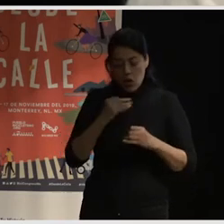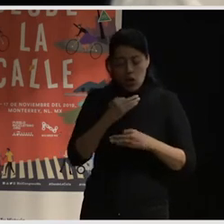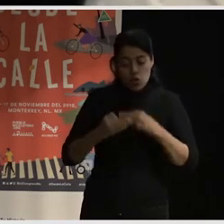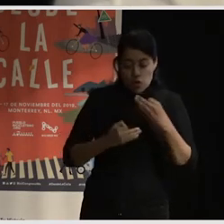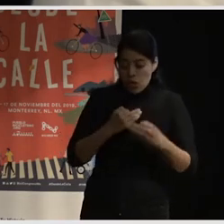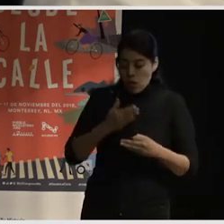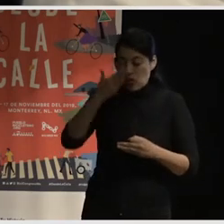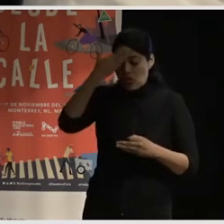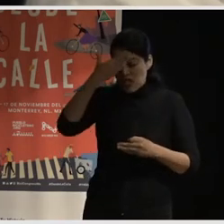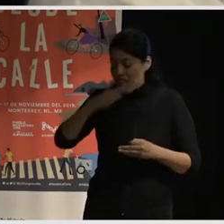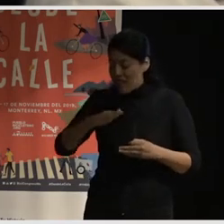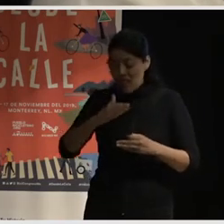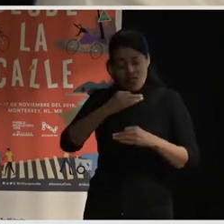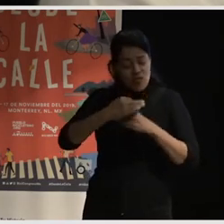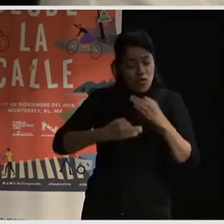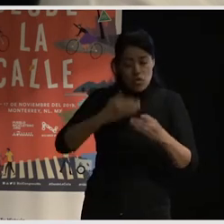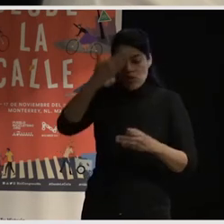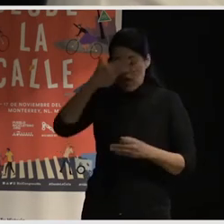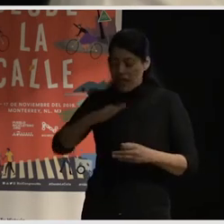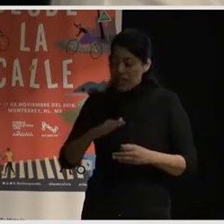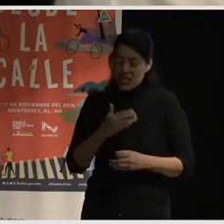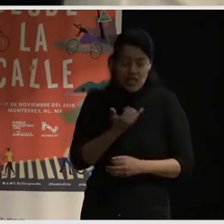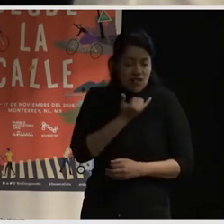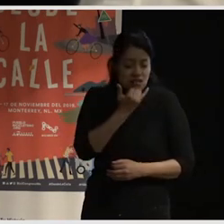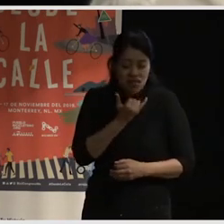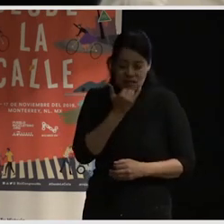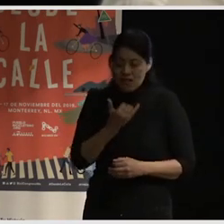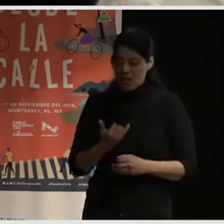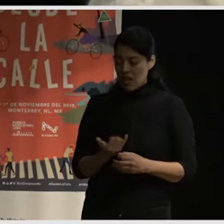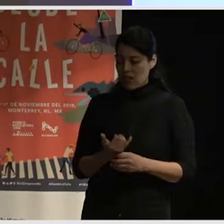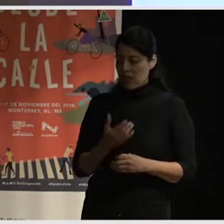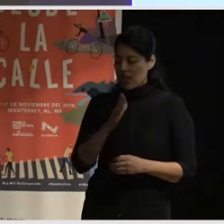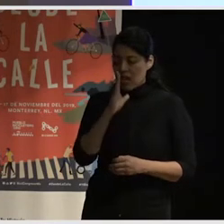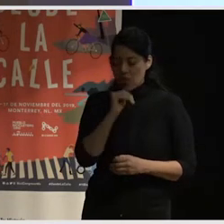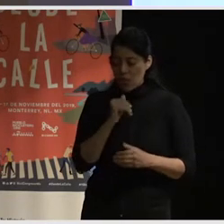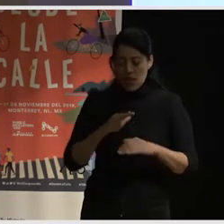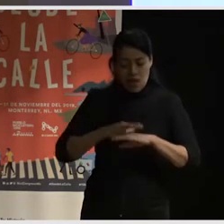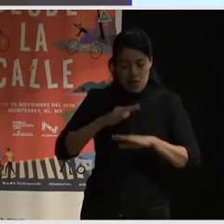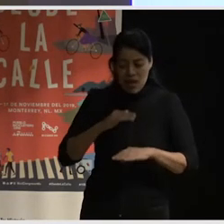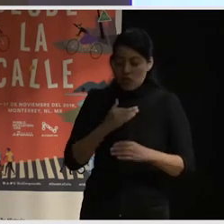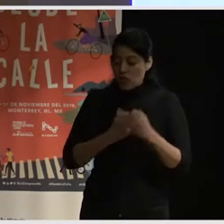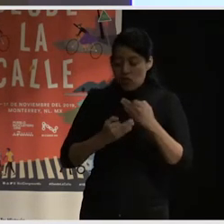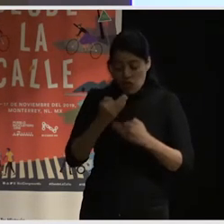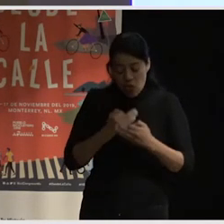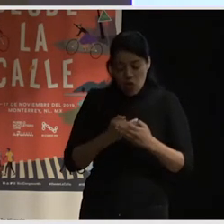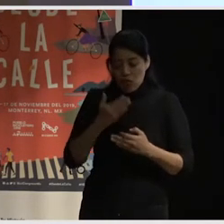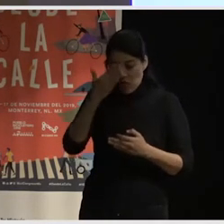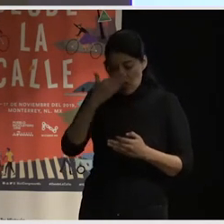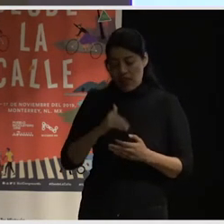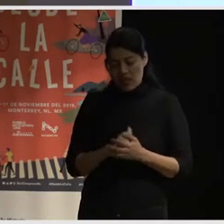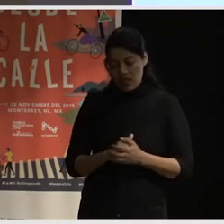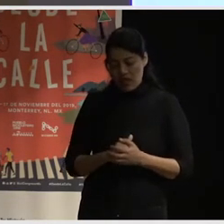sabía que esto estaba mal todo el mundo sabía que o sea que el sistema ya no daba para más todo el mundo sabía en asia